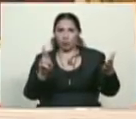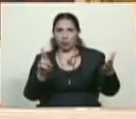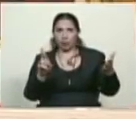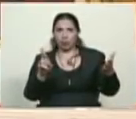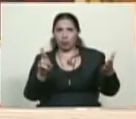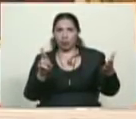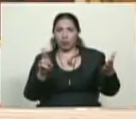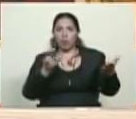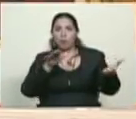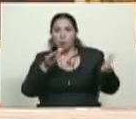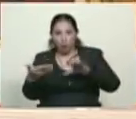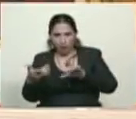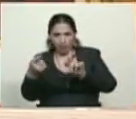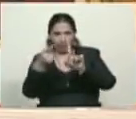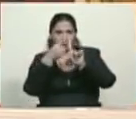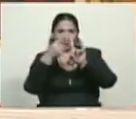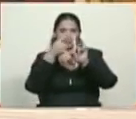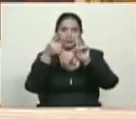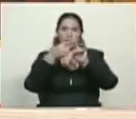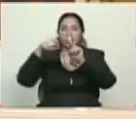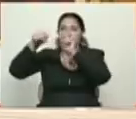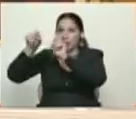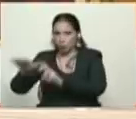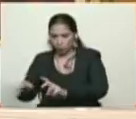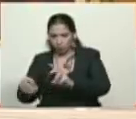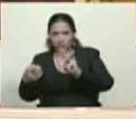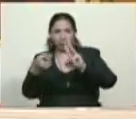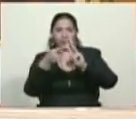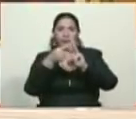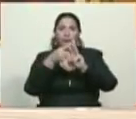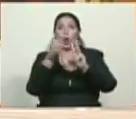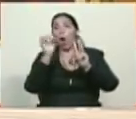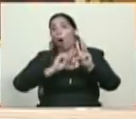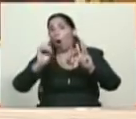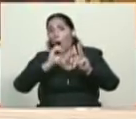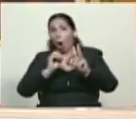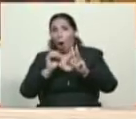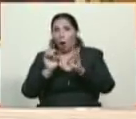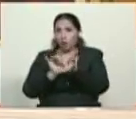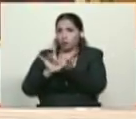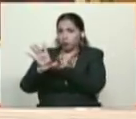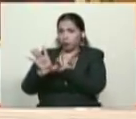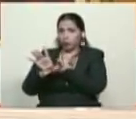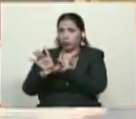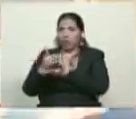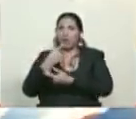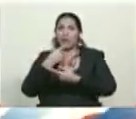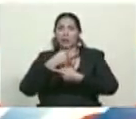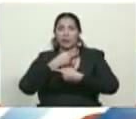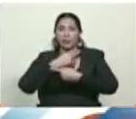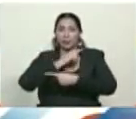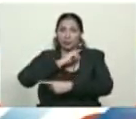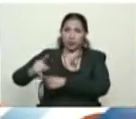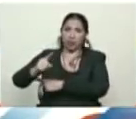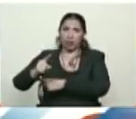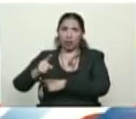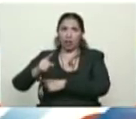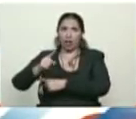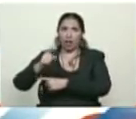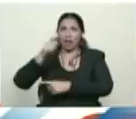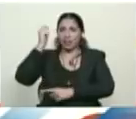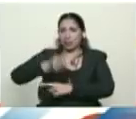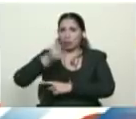su muerte, su renuncia o su destitución decretada por sentencia del Tribunal Supremo de